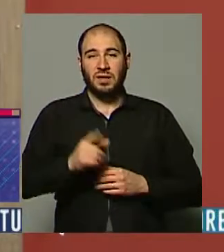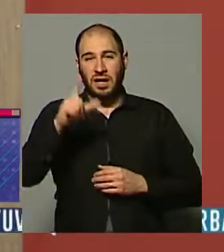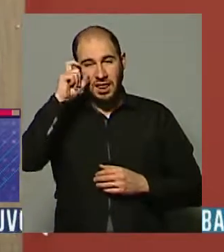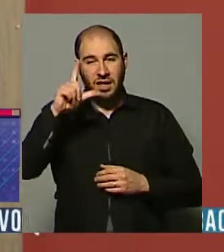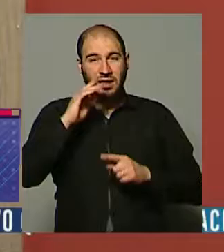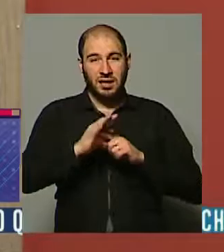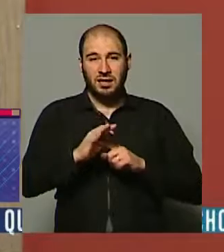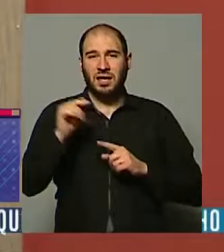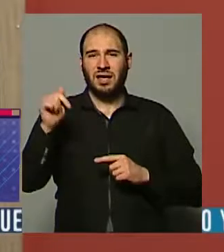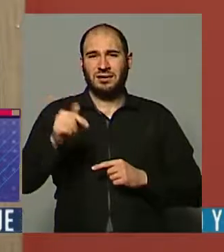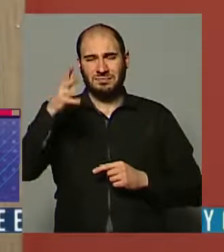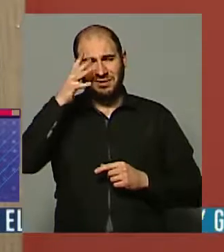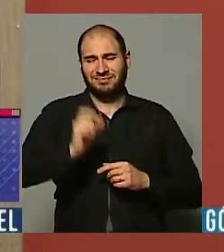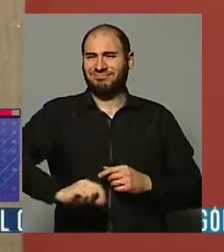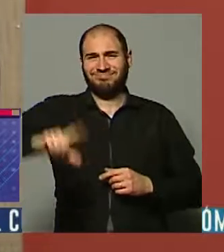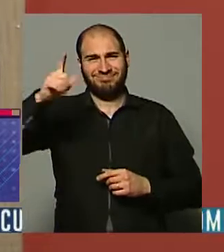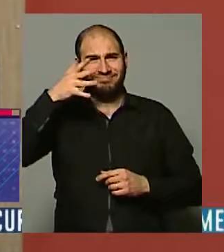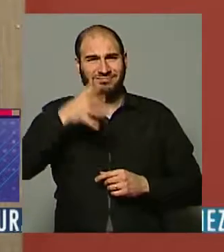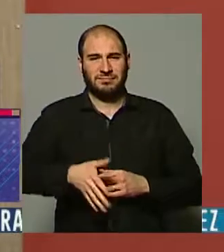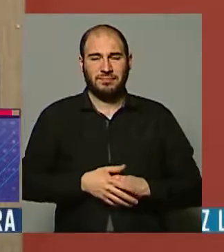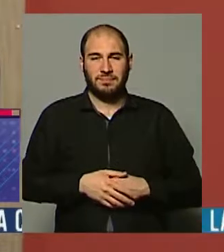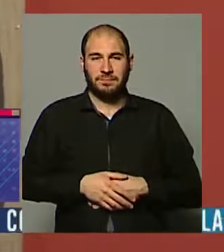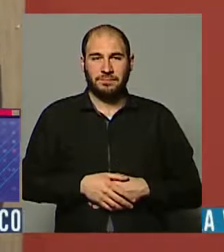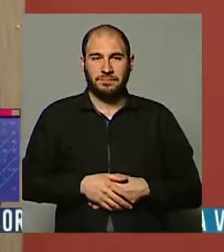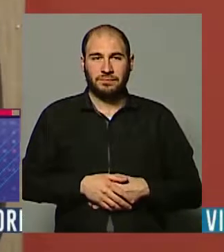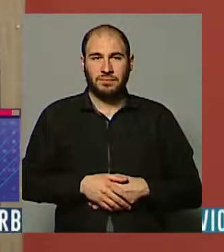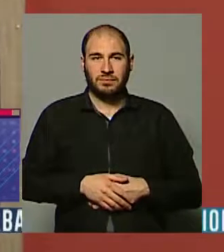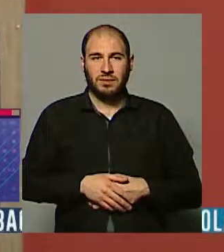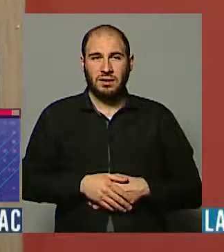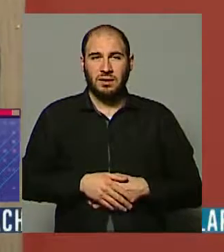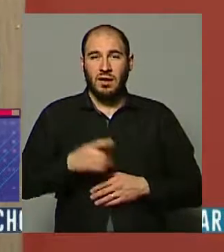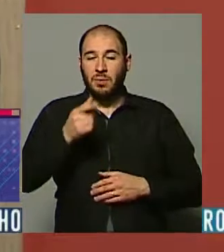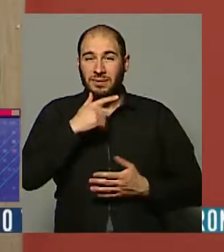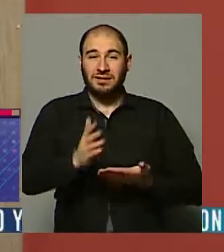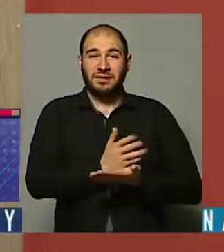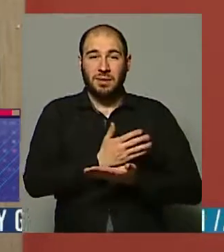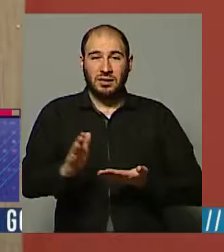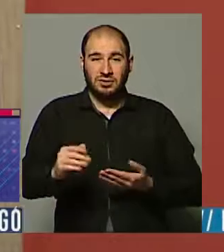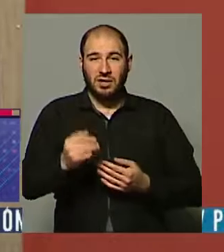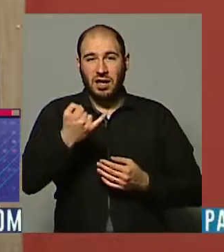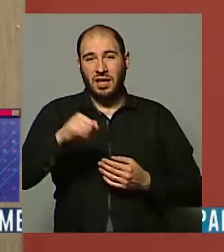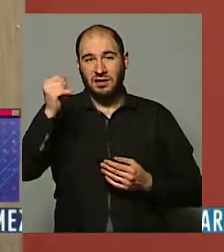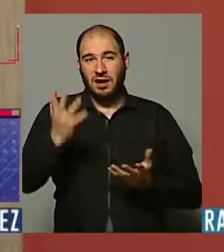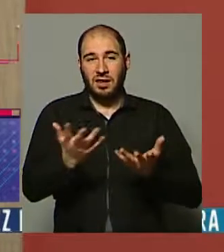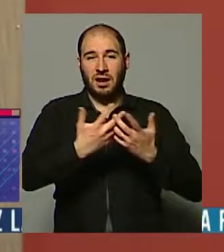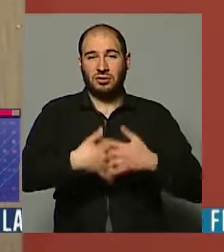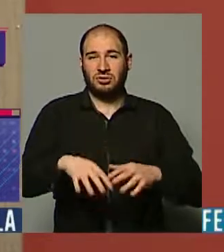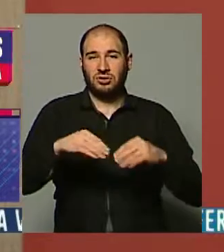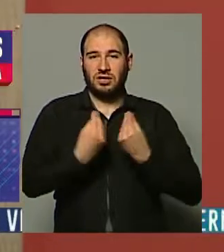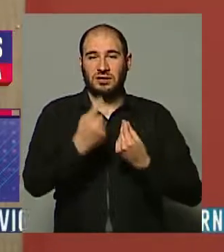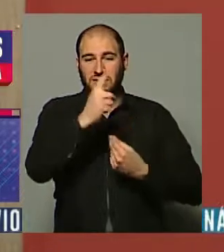LELIQ sigue siendo sumamente elevada. Si la desagregamos y la hacemos a una tasa compuesta, estamos arriba